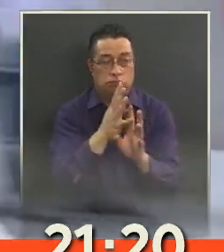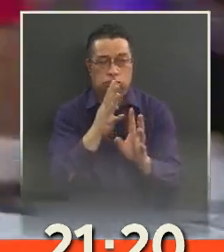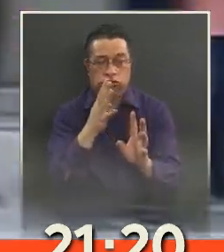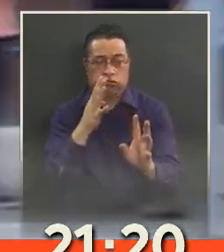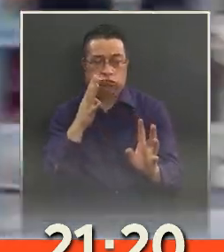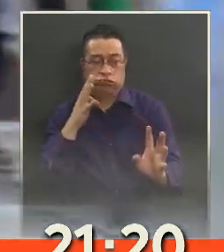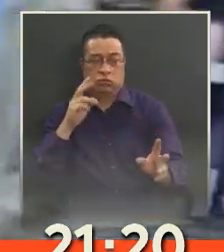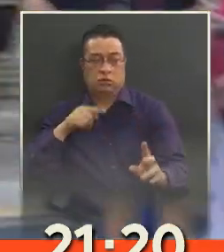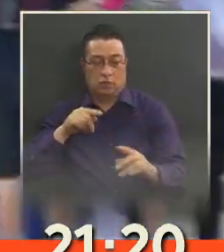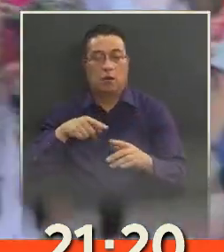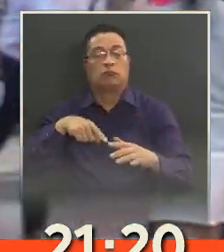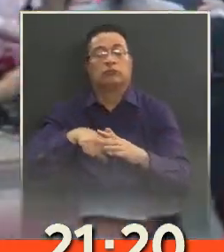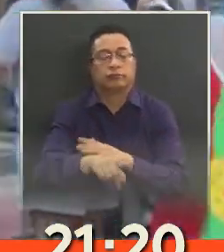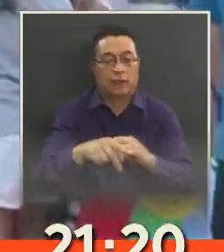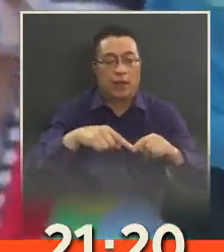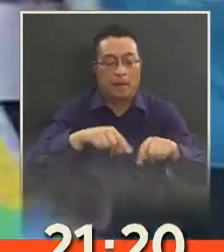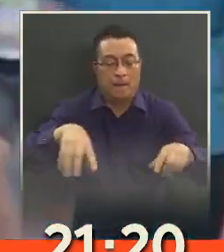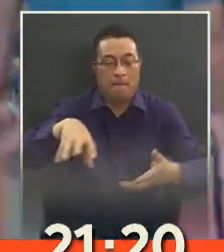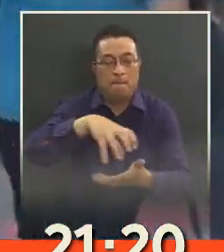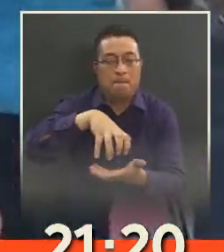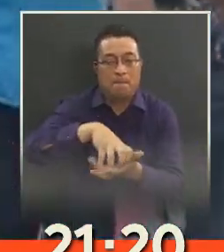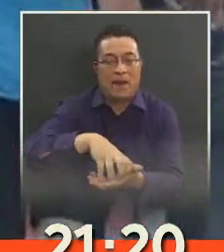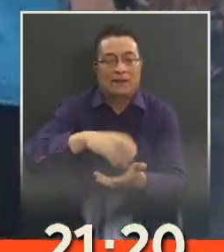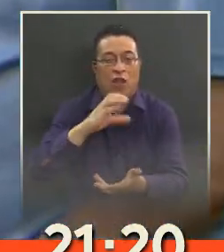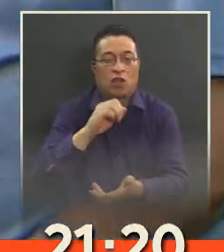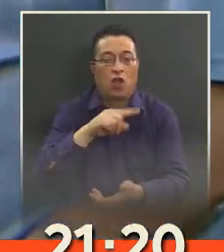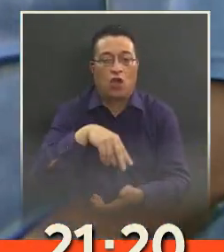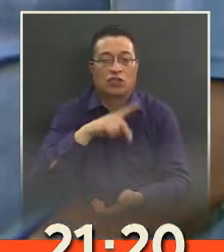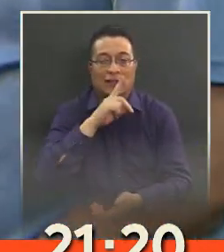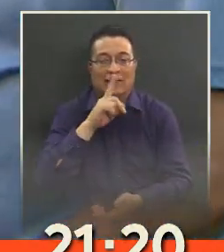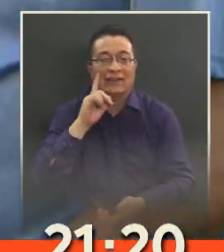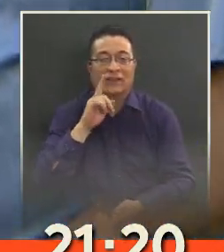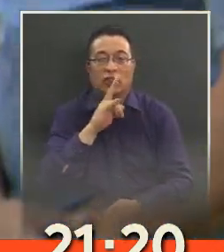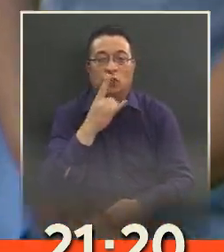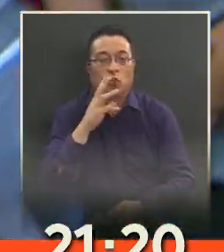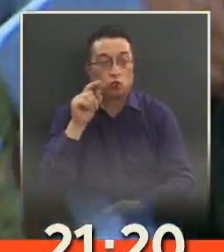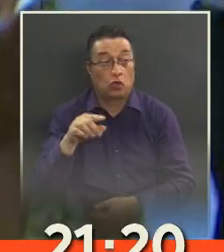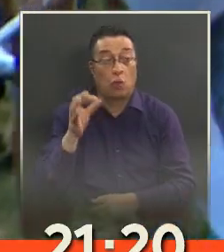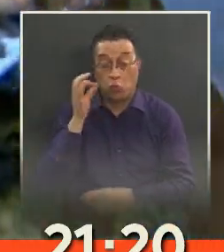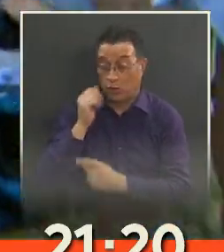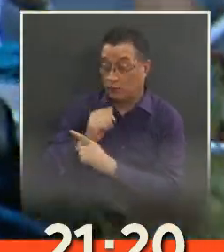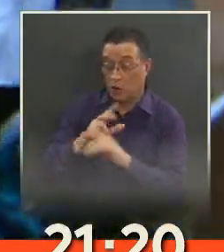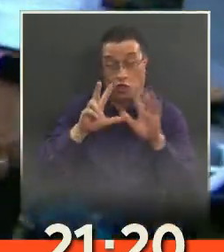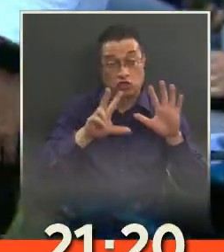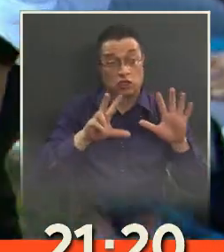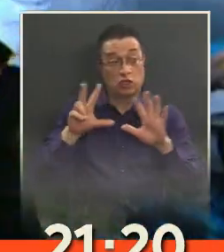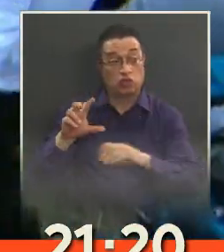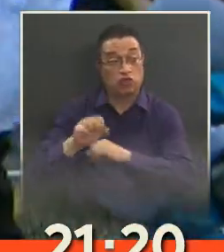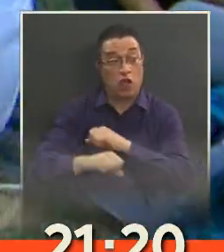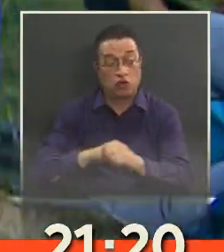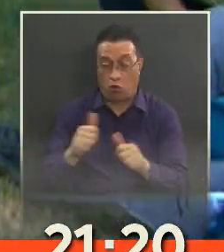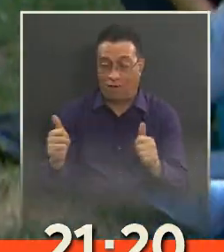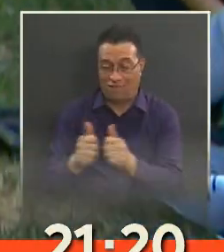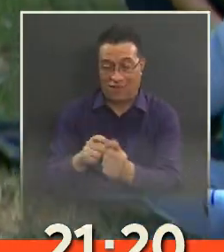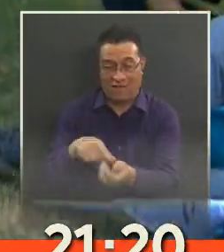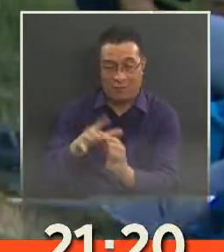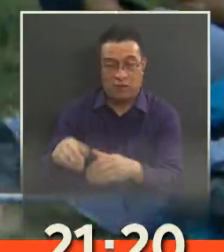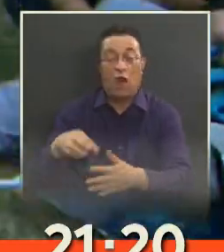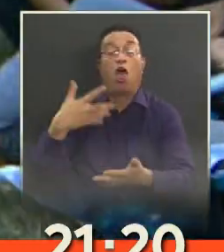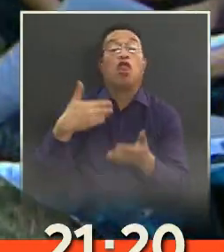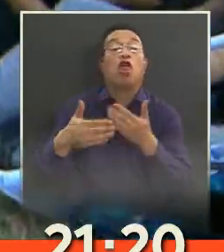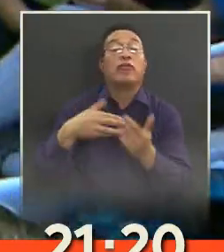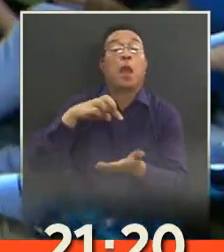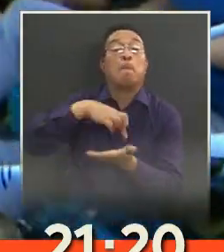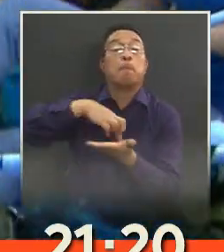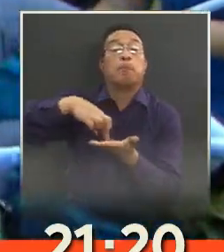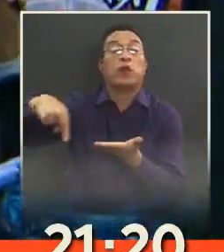en la Plaza de la Constitución. Ahí ya estaba la señora Dina Ramírez, de 88 años, que trajo a toda su familia desde Purén, y se cruzó la